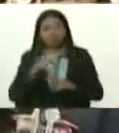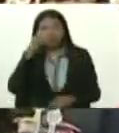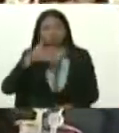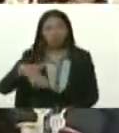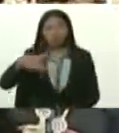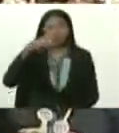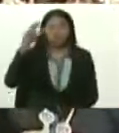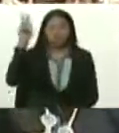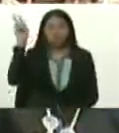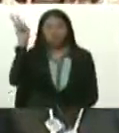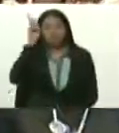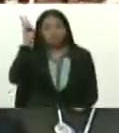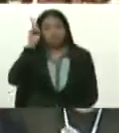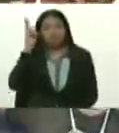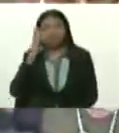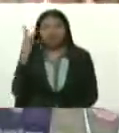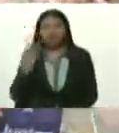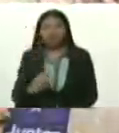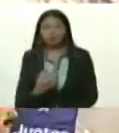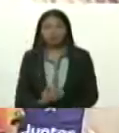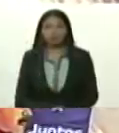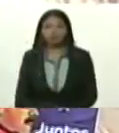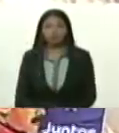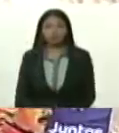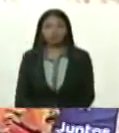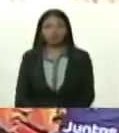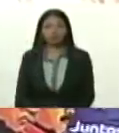pueblos indígenas originarios.